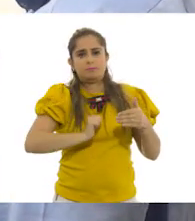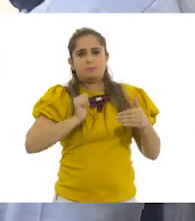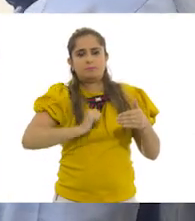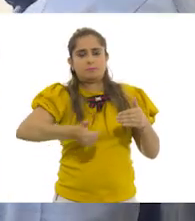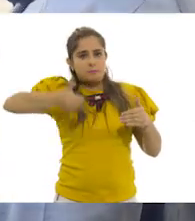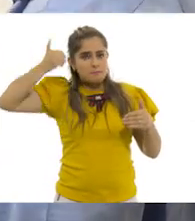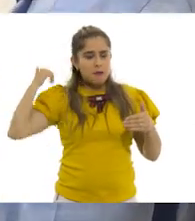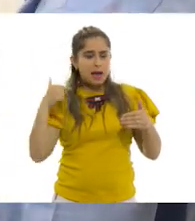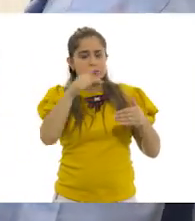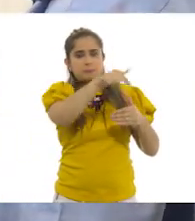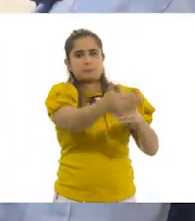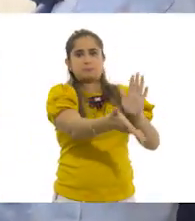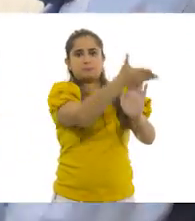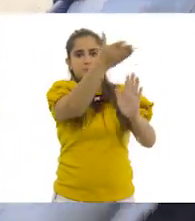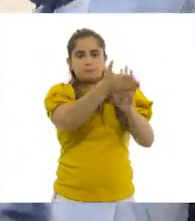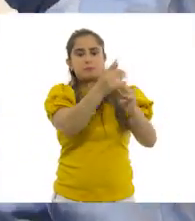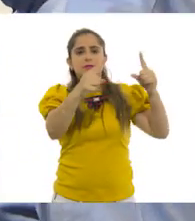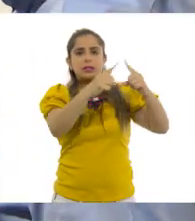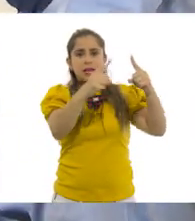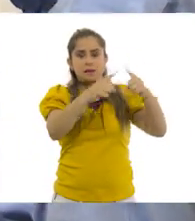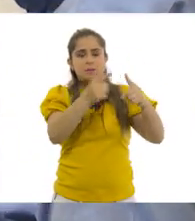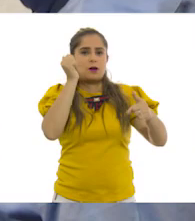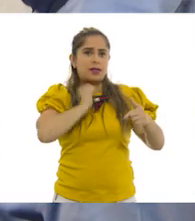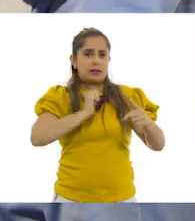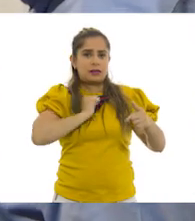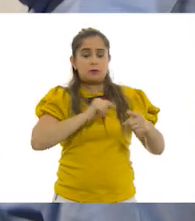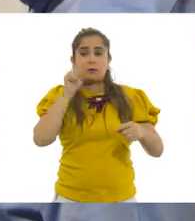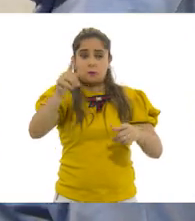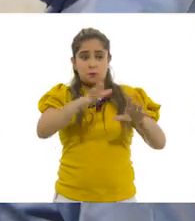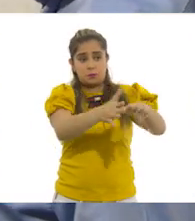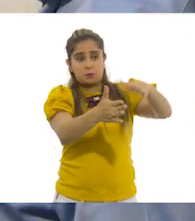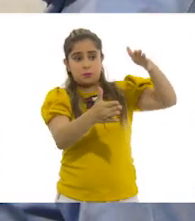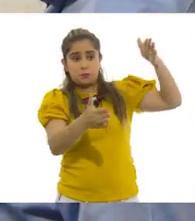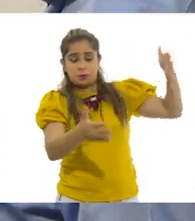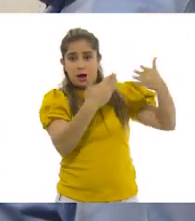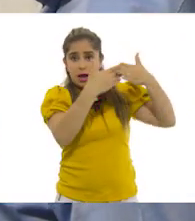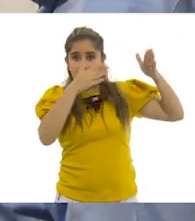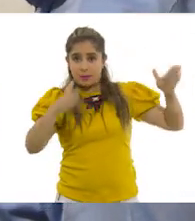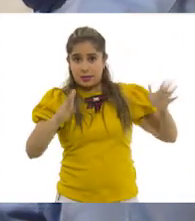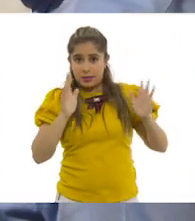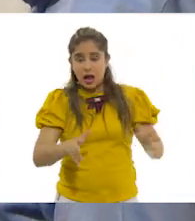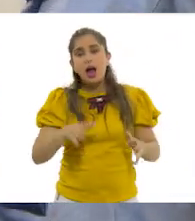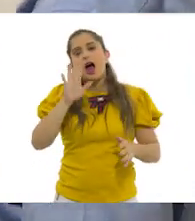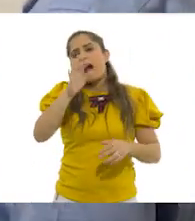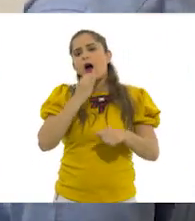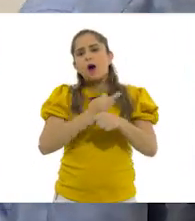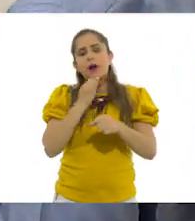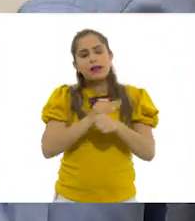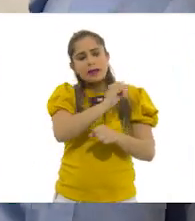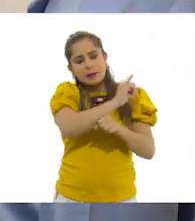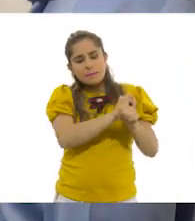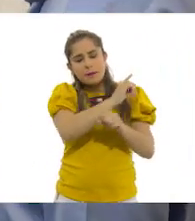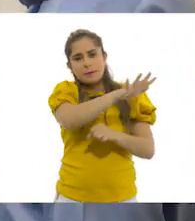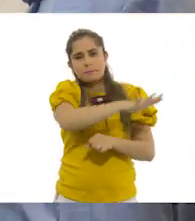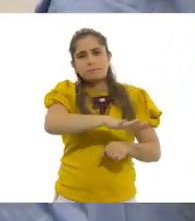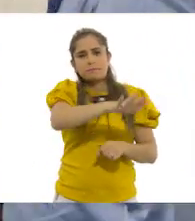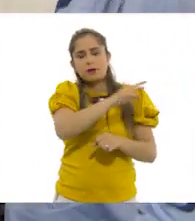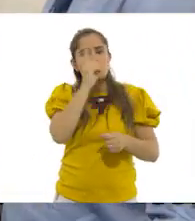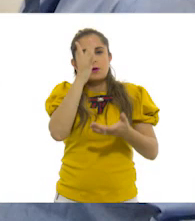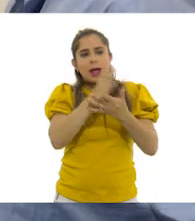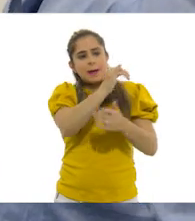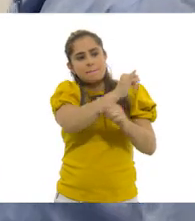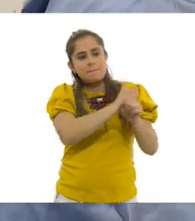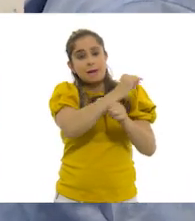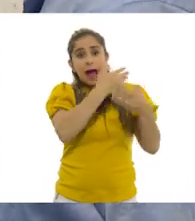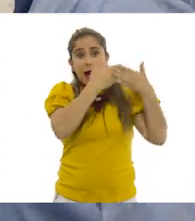¿no? Y de otro templo de ¿Y no han pensado abrirlo? Es para fines de investigación, esa parte. Esa parte es para fines de investigación. Así es.